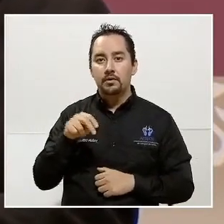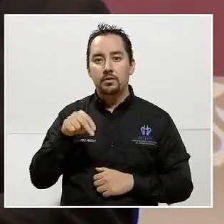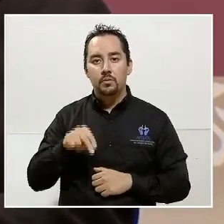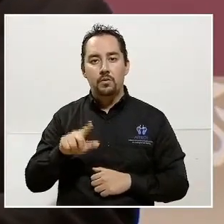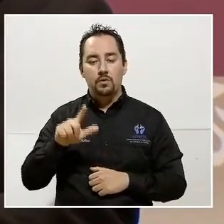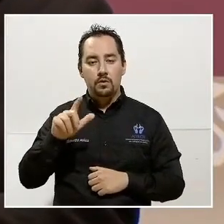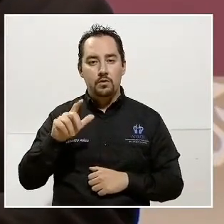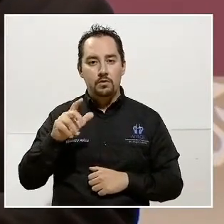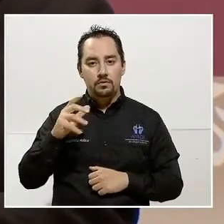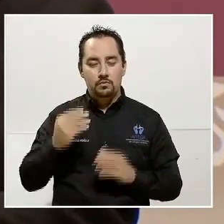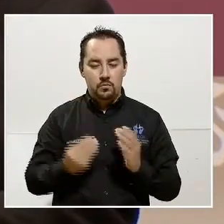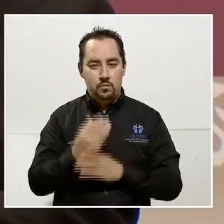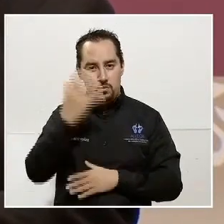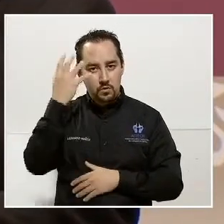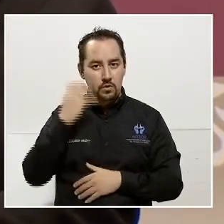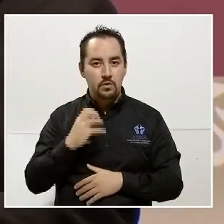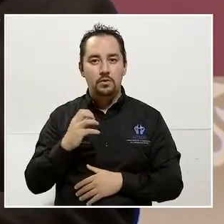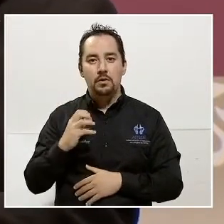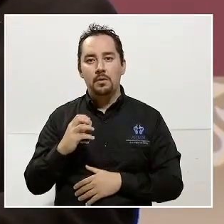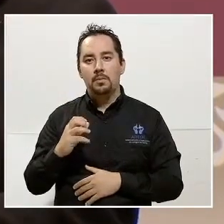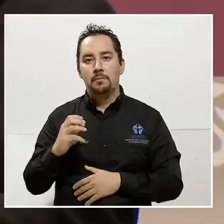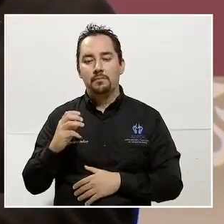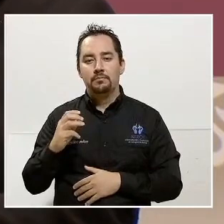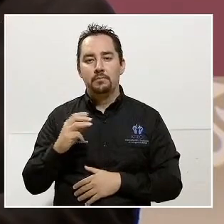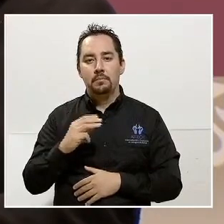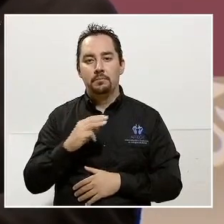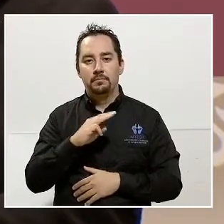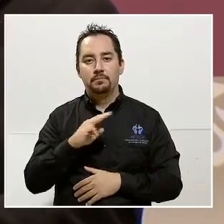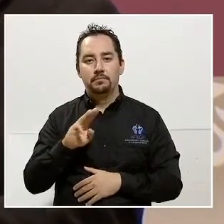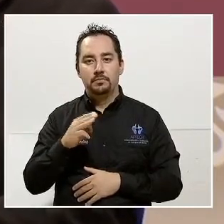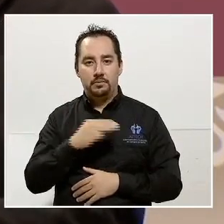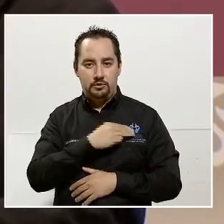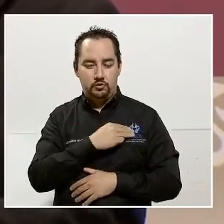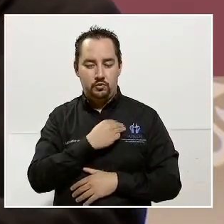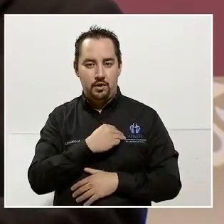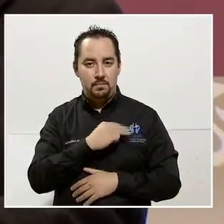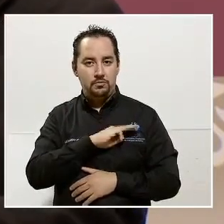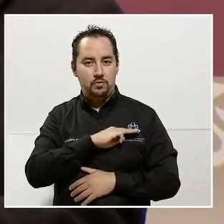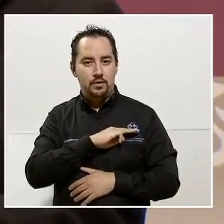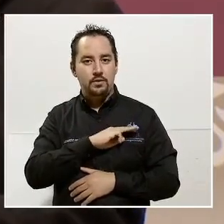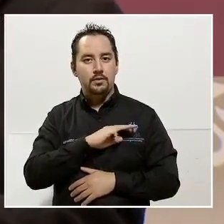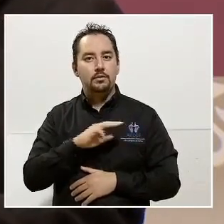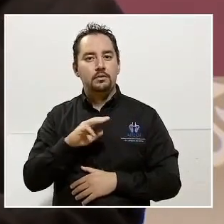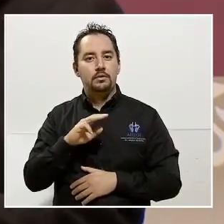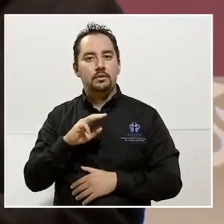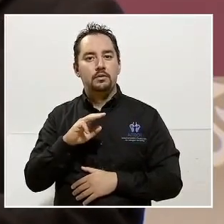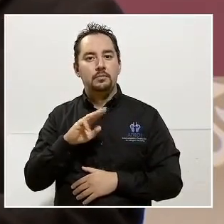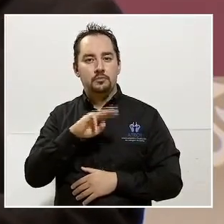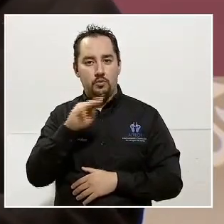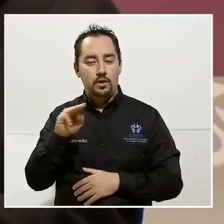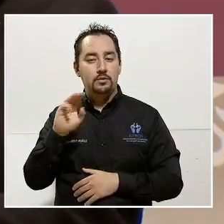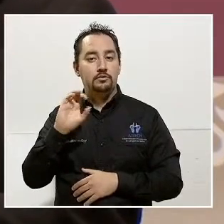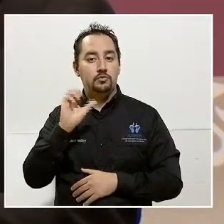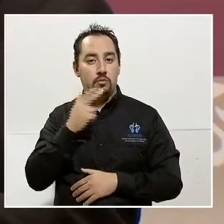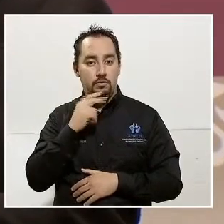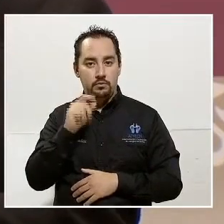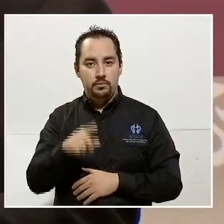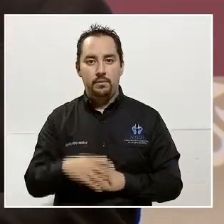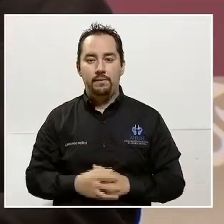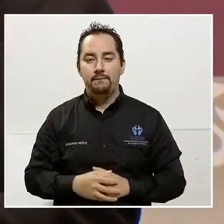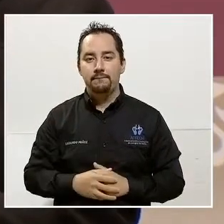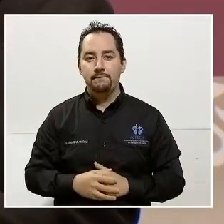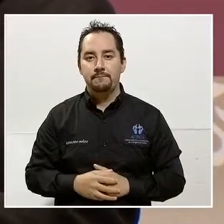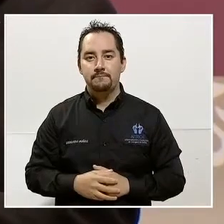Michoacán y Chihuahua. Este edificio hoy se dignifica con la evocación del hidalgo